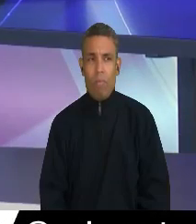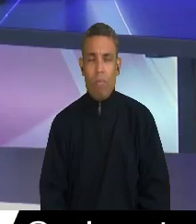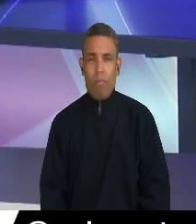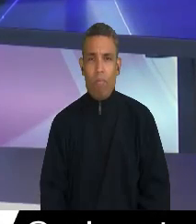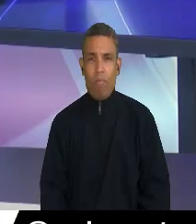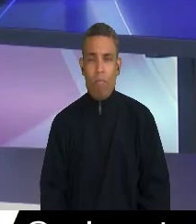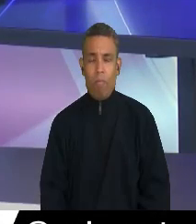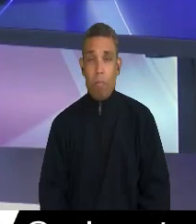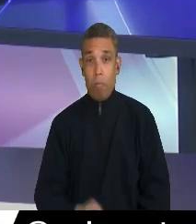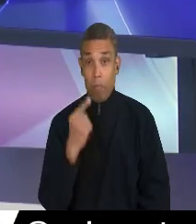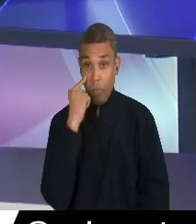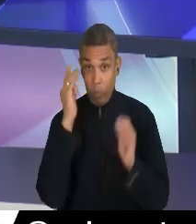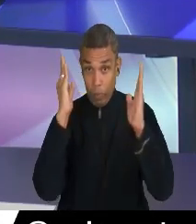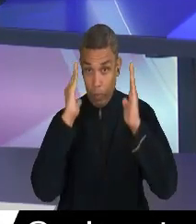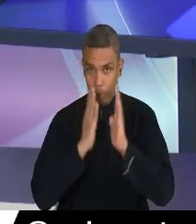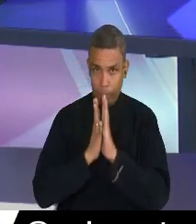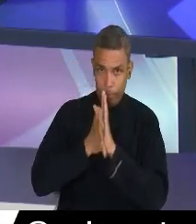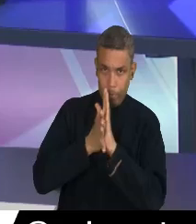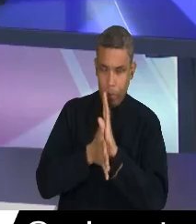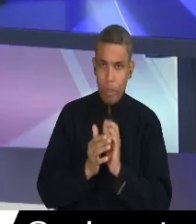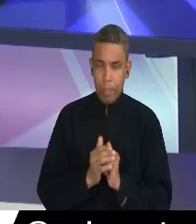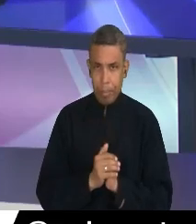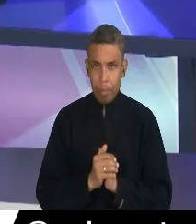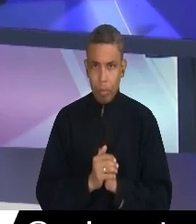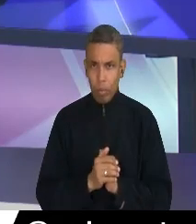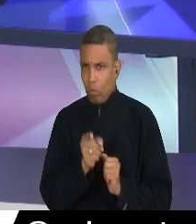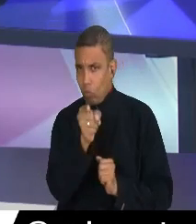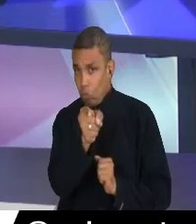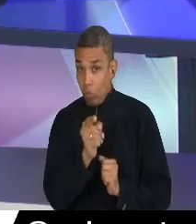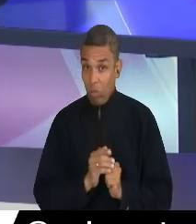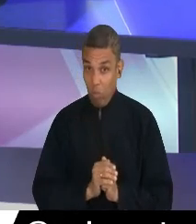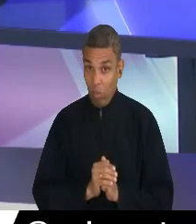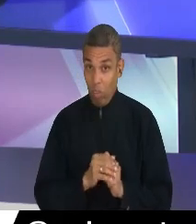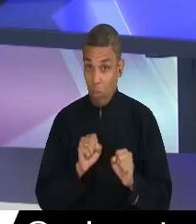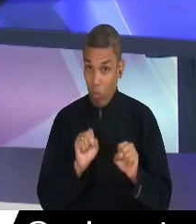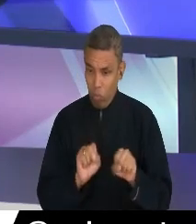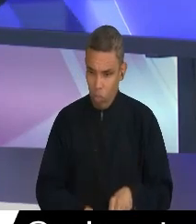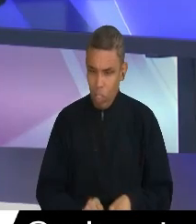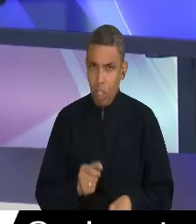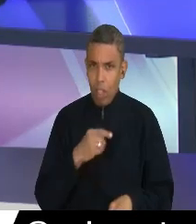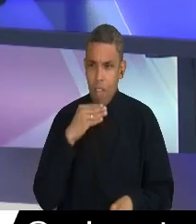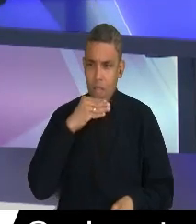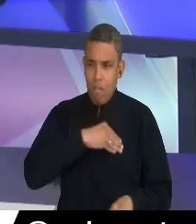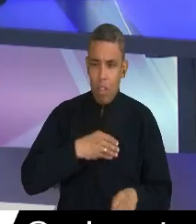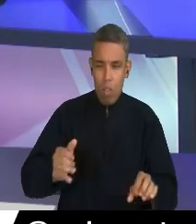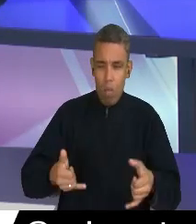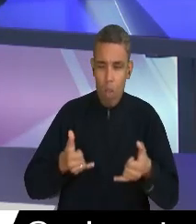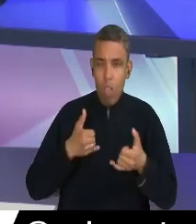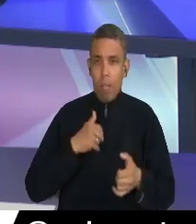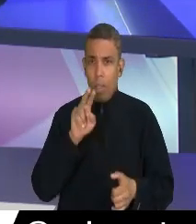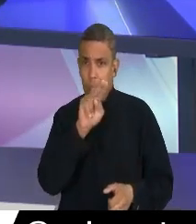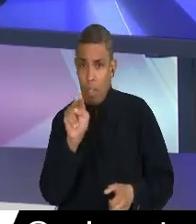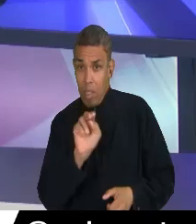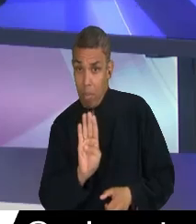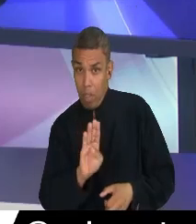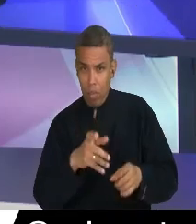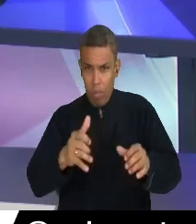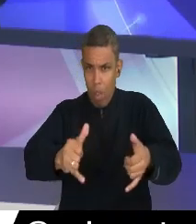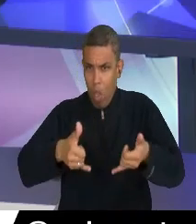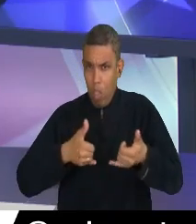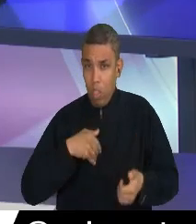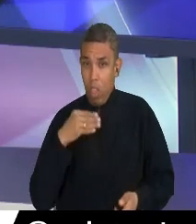mucha atención a la siguiente información para evitar que usted no sea usurpado por falsos funcionarios del Sisbén. En las últimas horas, la